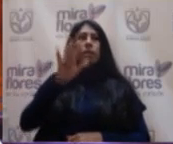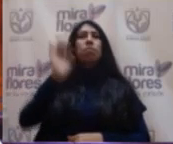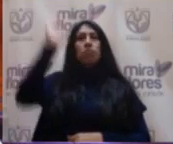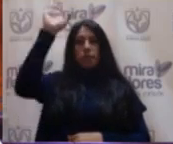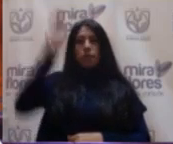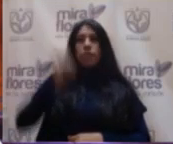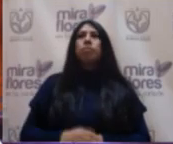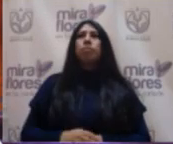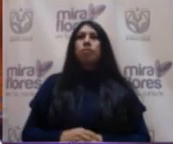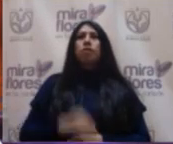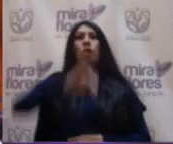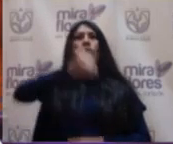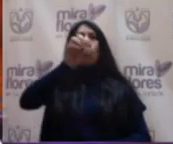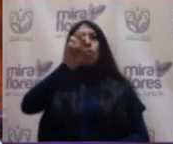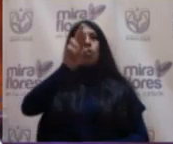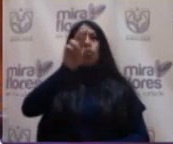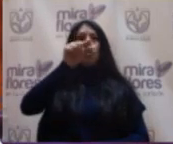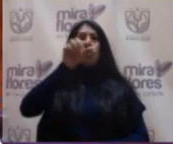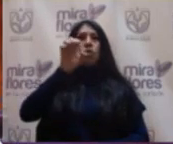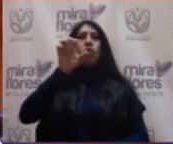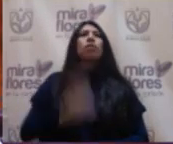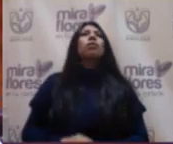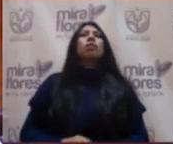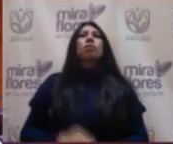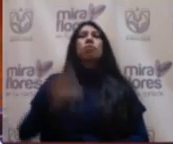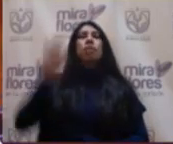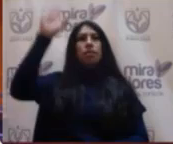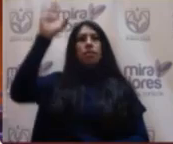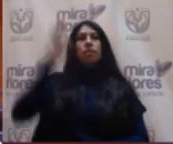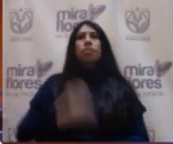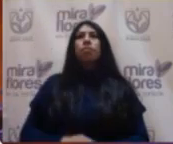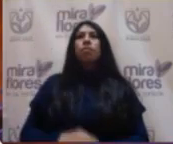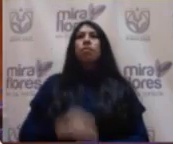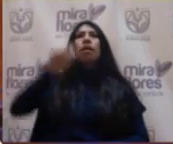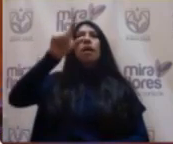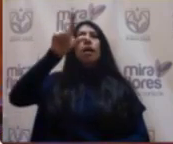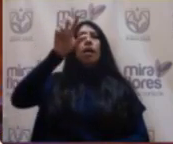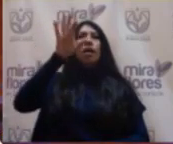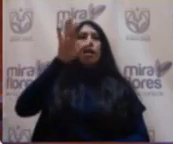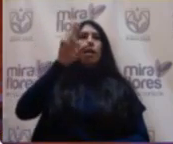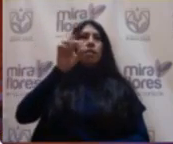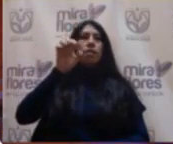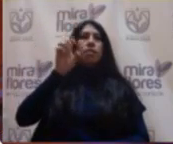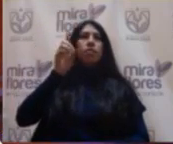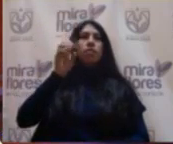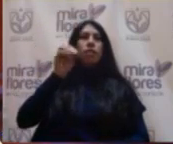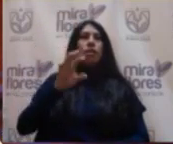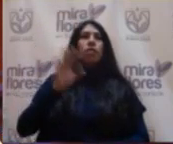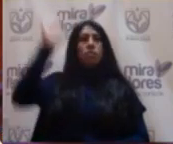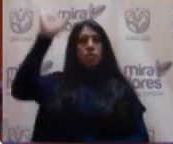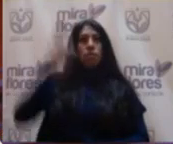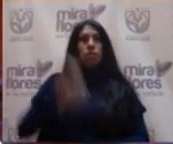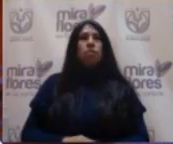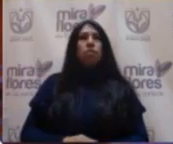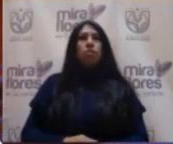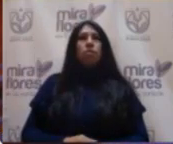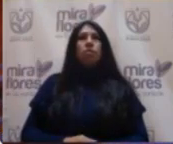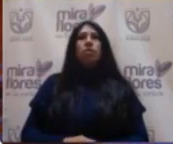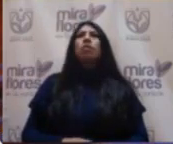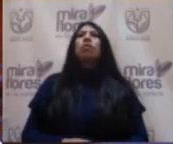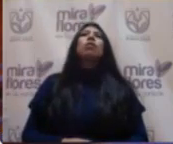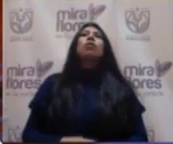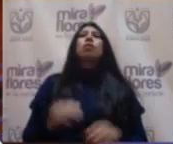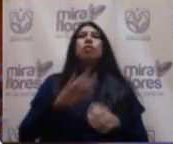Castro, Jorge Augusto del Vértiz González del Río, Alfredo Guillermo Regulo Sousa Locio. Hay cuadros en el